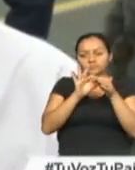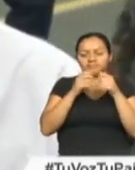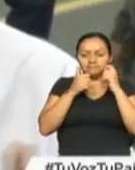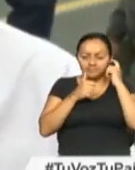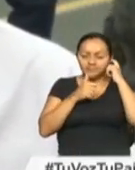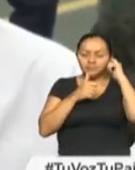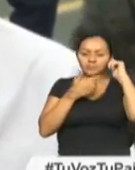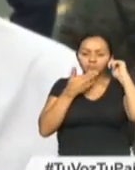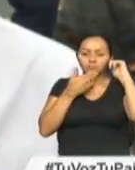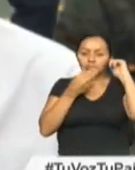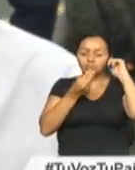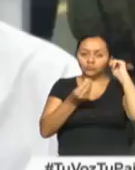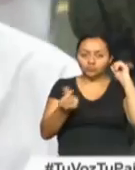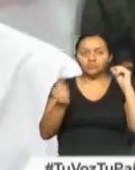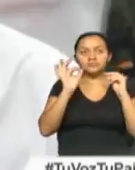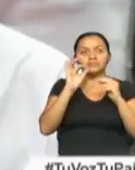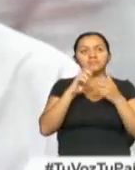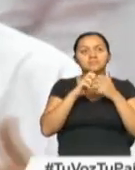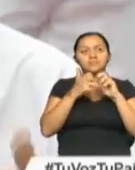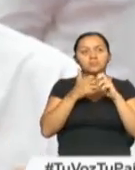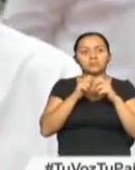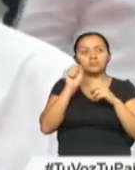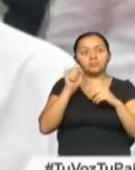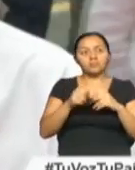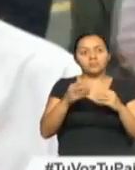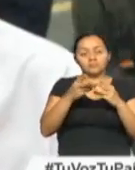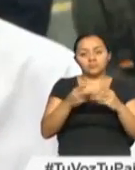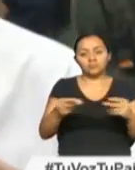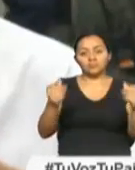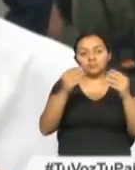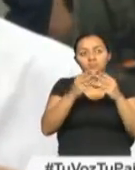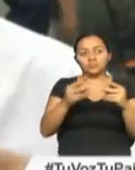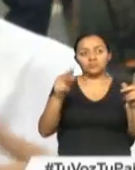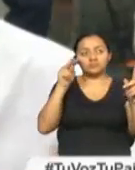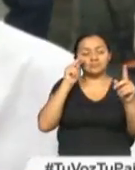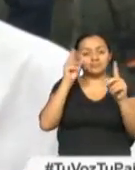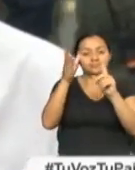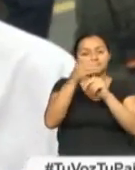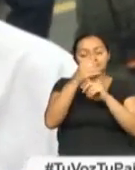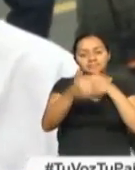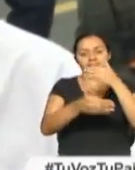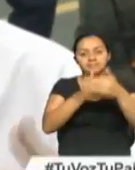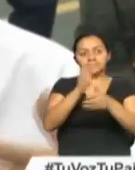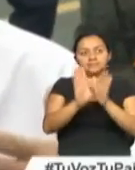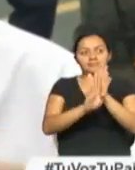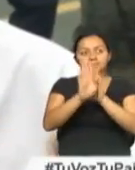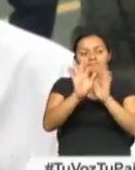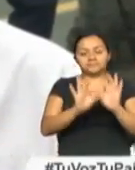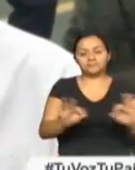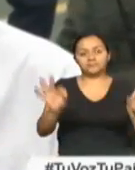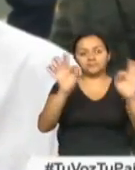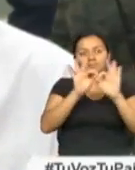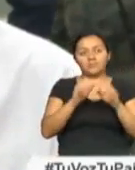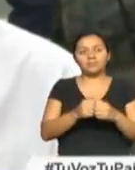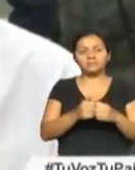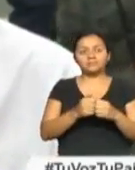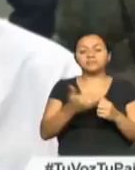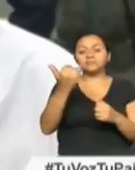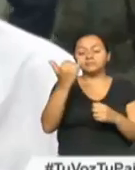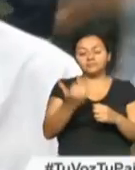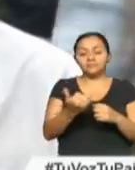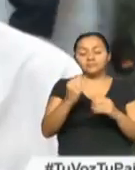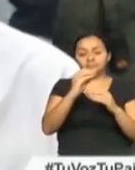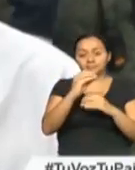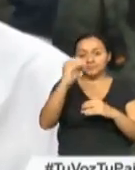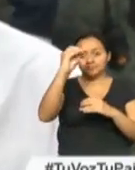un gran socio para solucionar los problemas, para enfrentar los desafíos y para progresar. Los indicadores